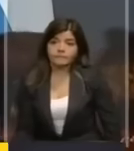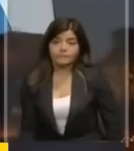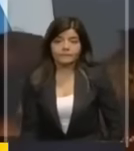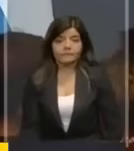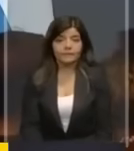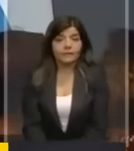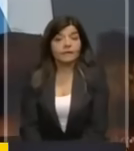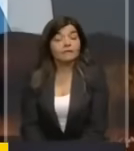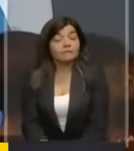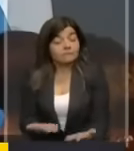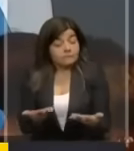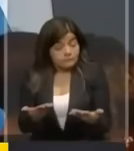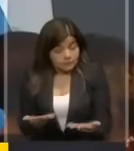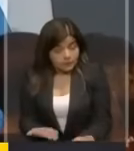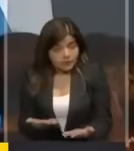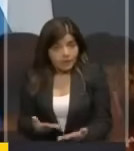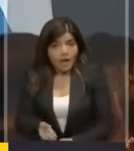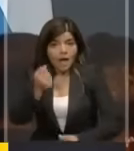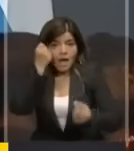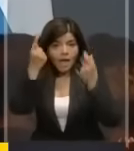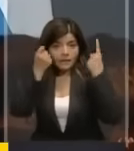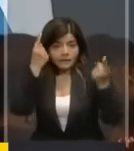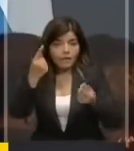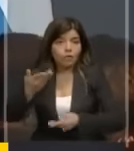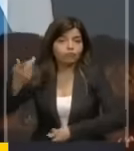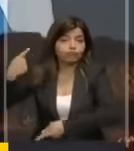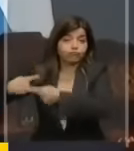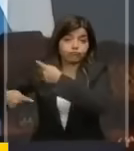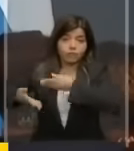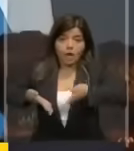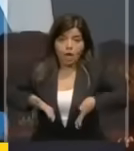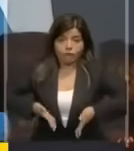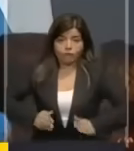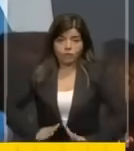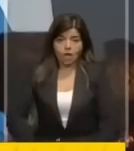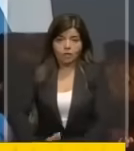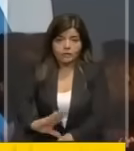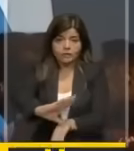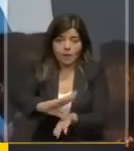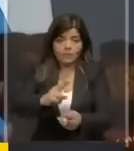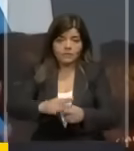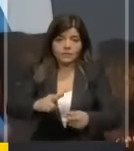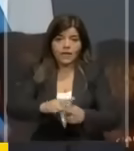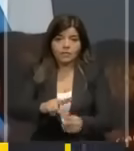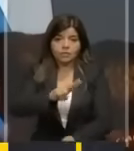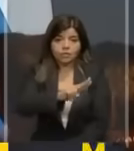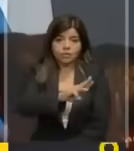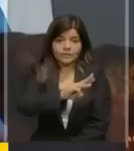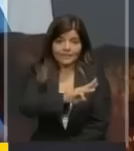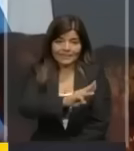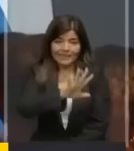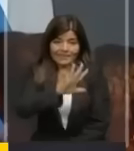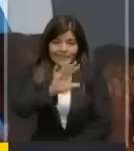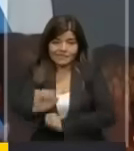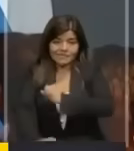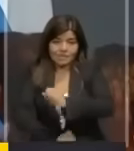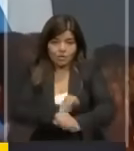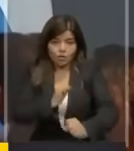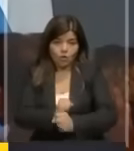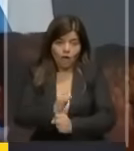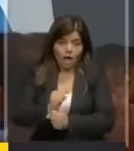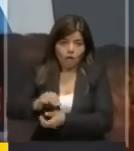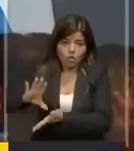En definitiva, las ideas de nuestros padres fundadores, que hicieron que 35 años de ser un país de